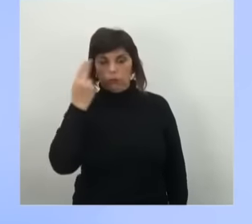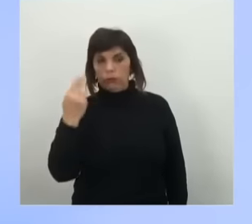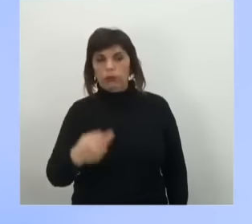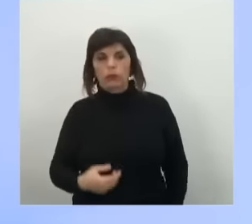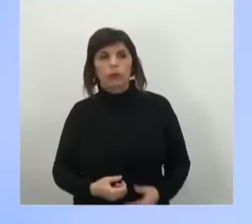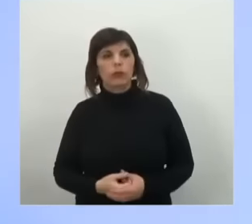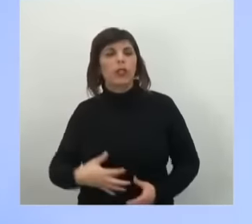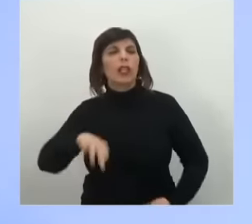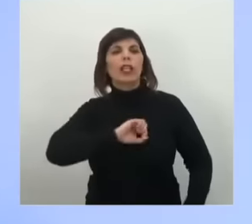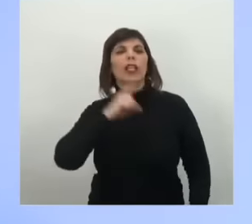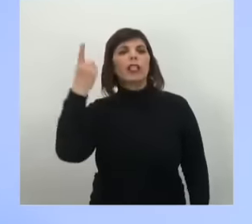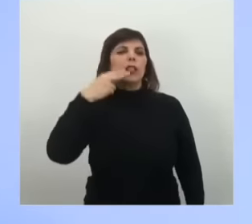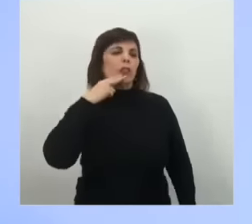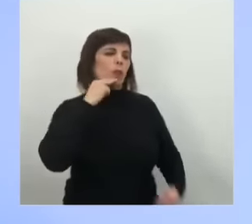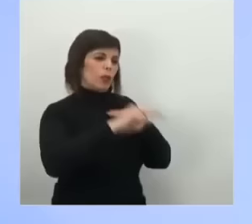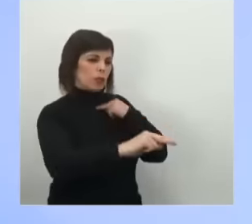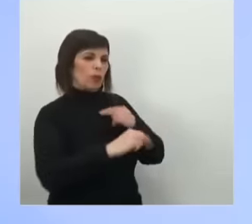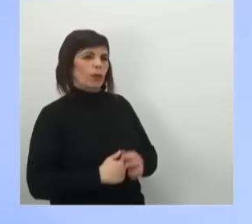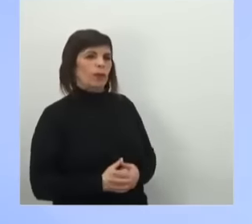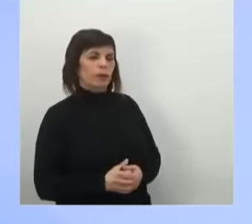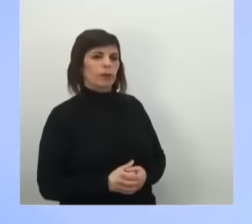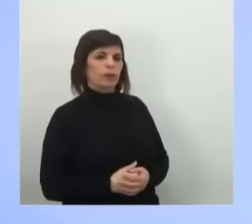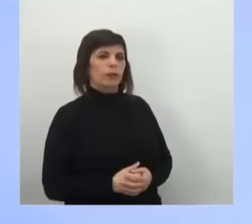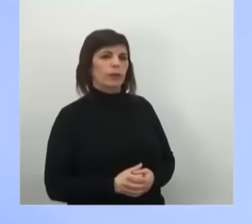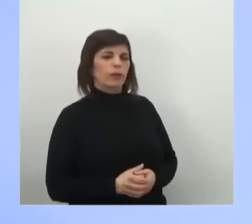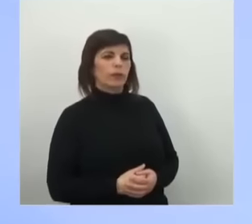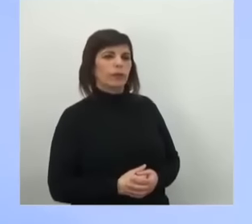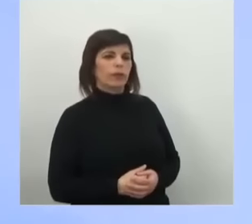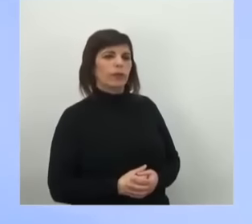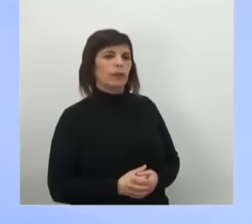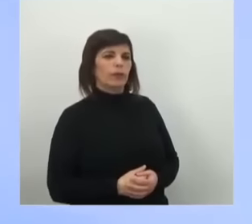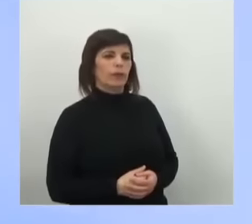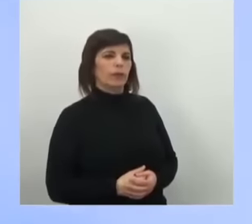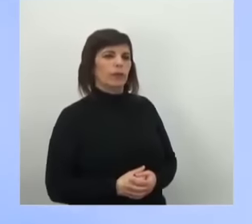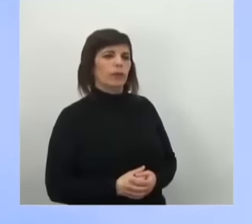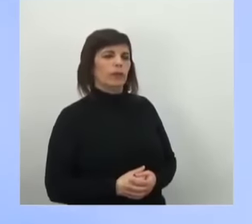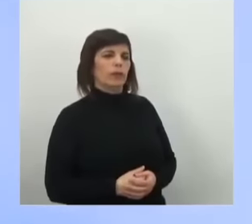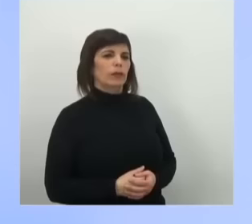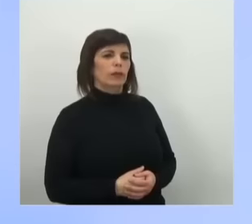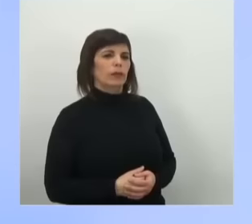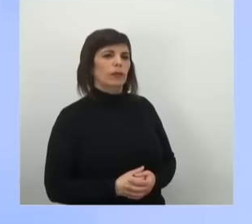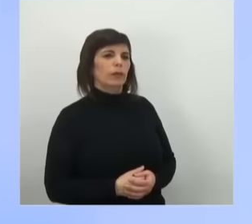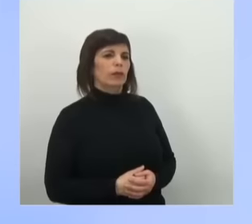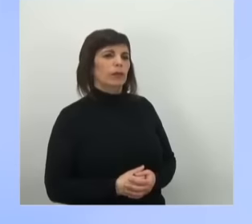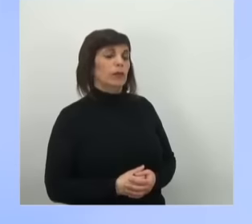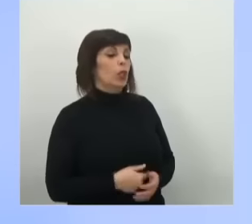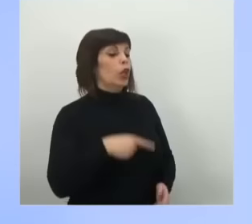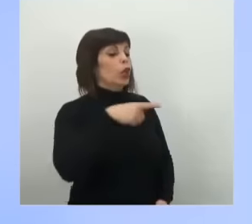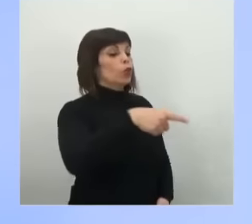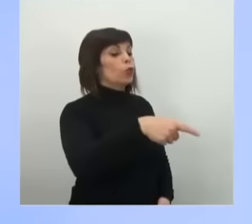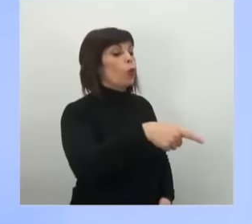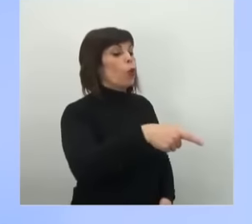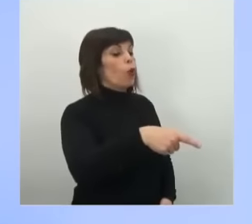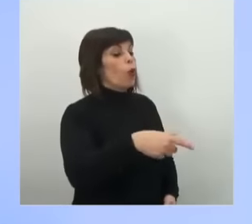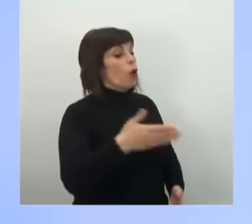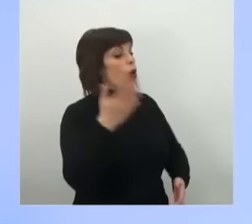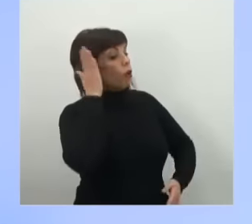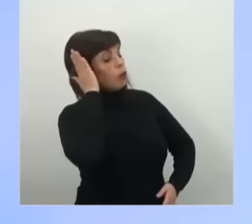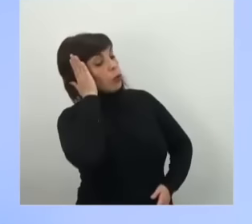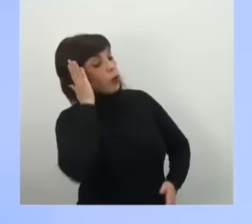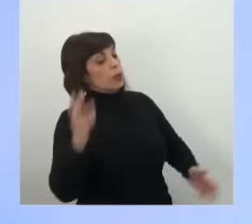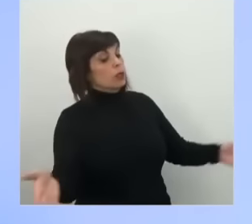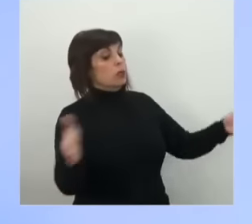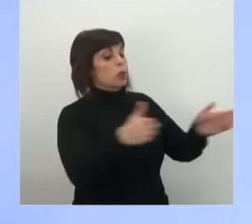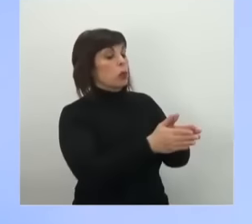al señor sabe lo que me dice el Señor exactamente las mismas palabras que le dijo al paralítico toma tu lecho y anda